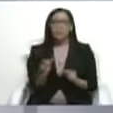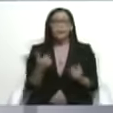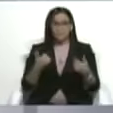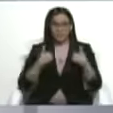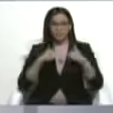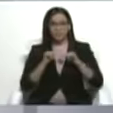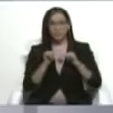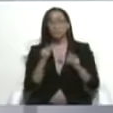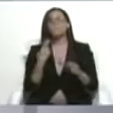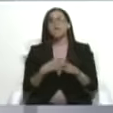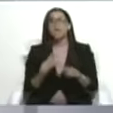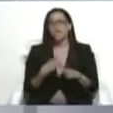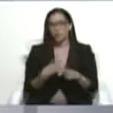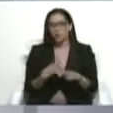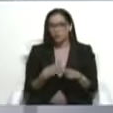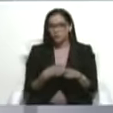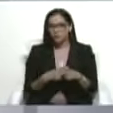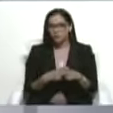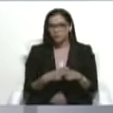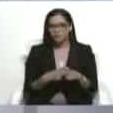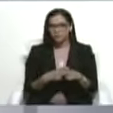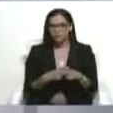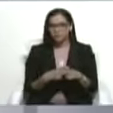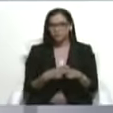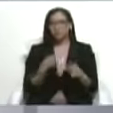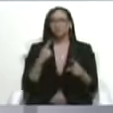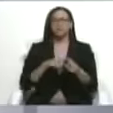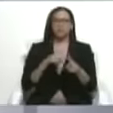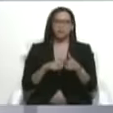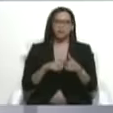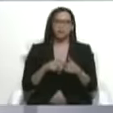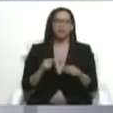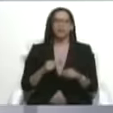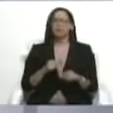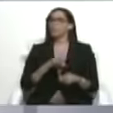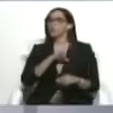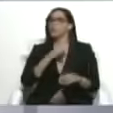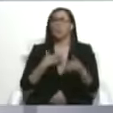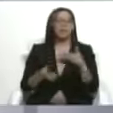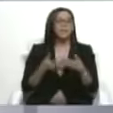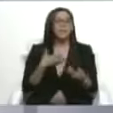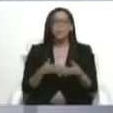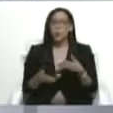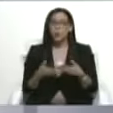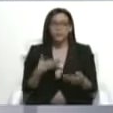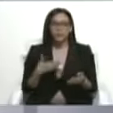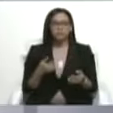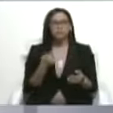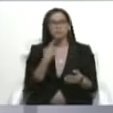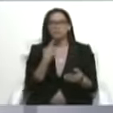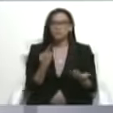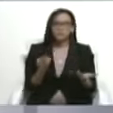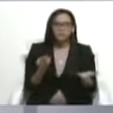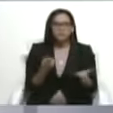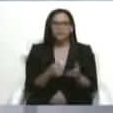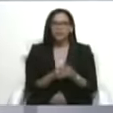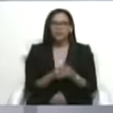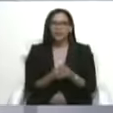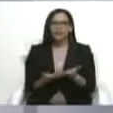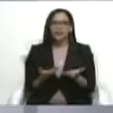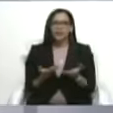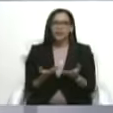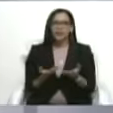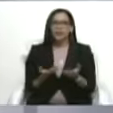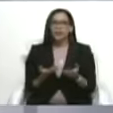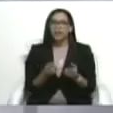misma muy peligrosa, para sí misma. Entonces, claro, no le importa que sus, vamos a decir así, adeptos